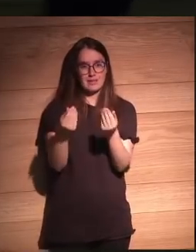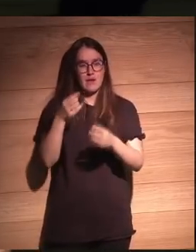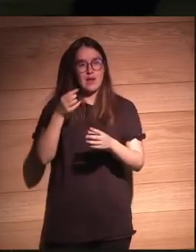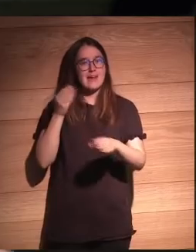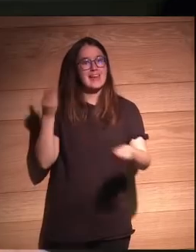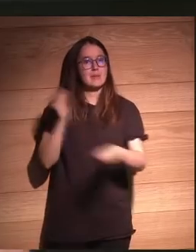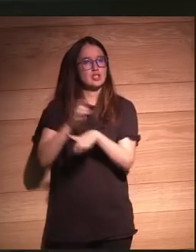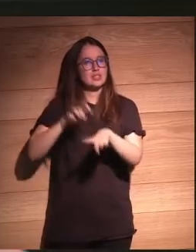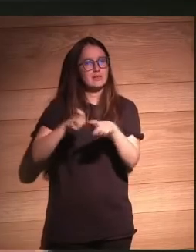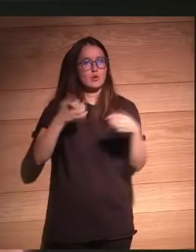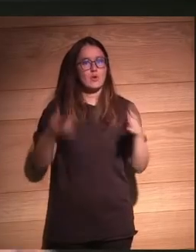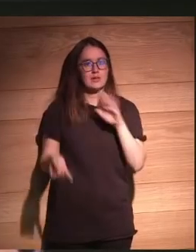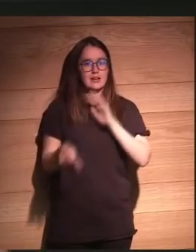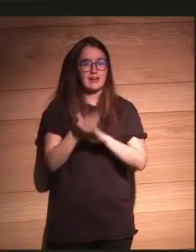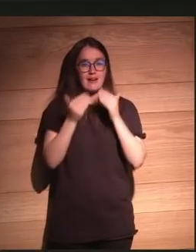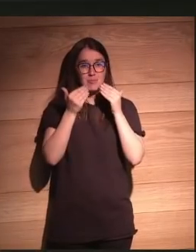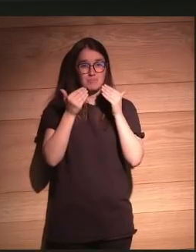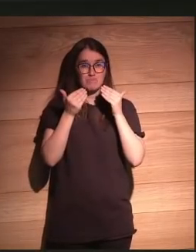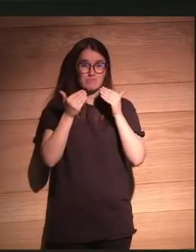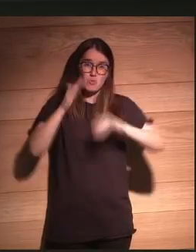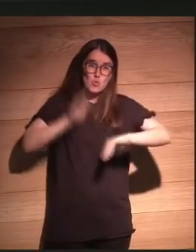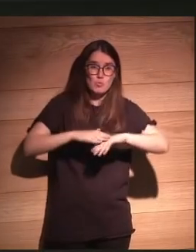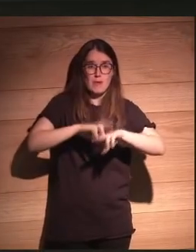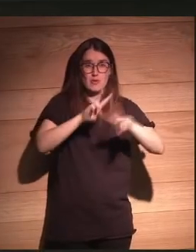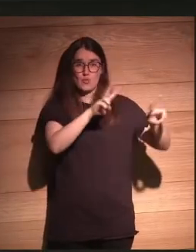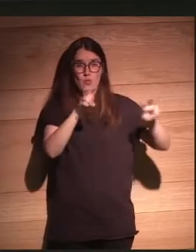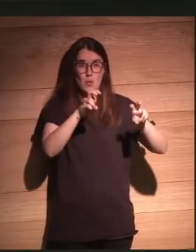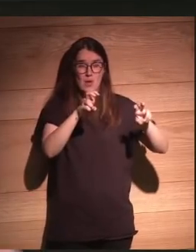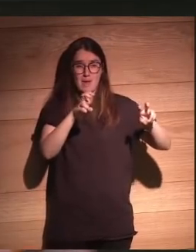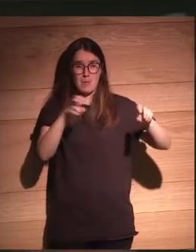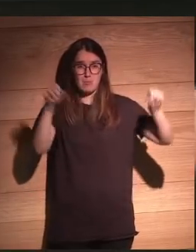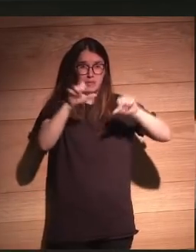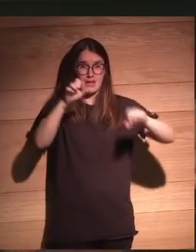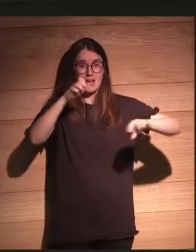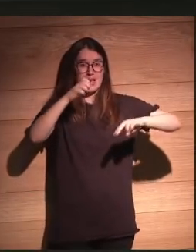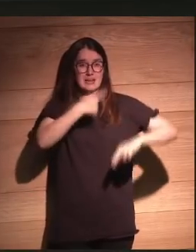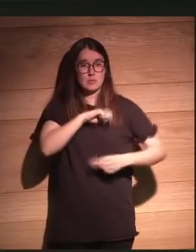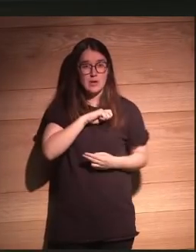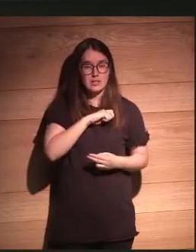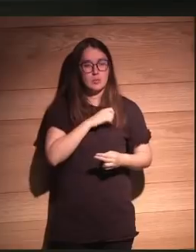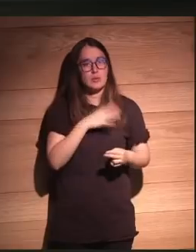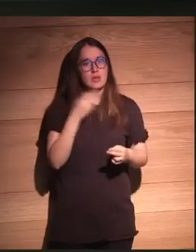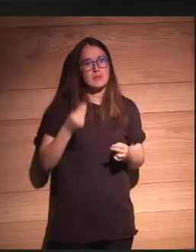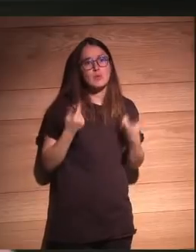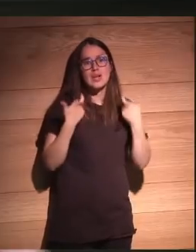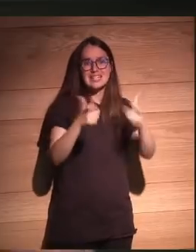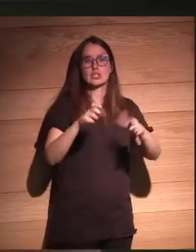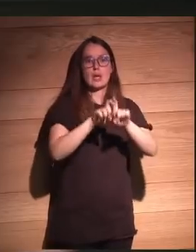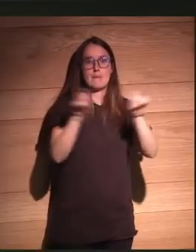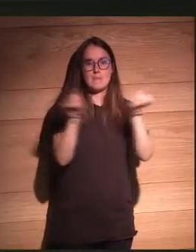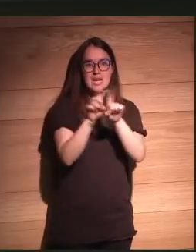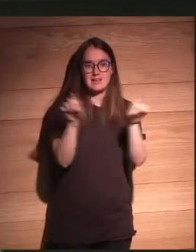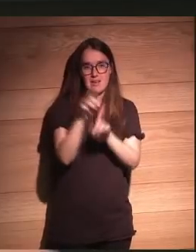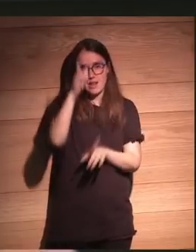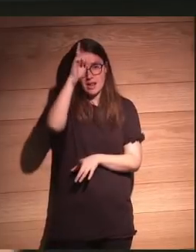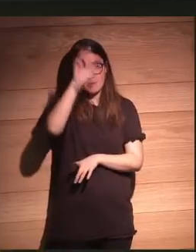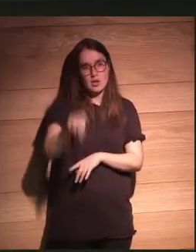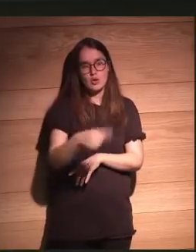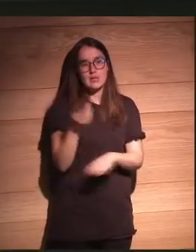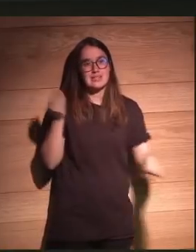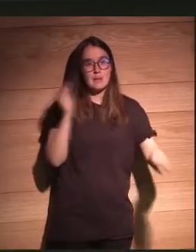inversiones que están generando la nueva burbuja en España no son inversiones dirigidas, como puede hacer el sector empresarial en Alemania, donde